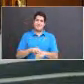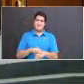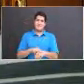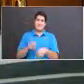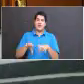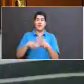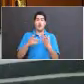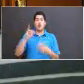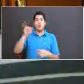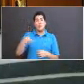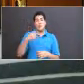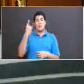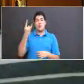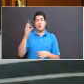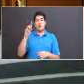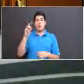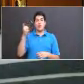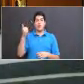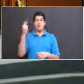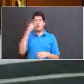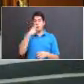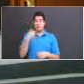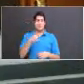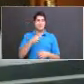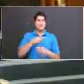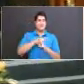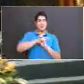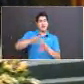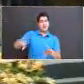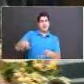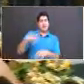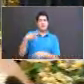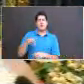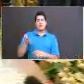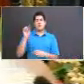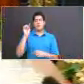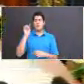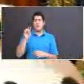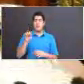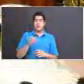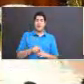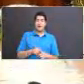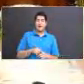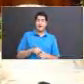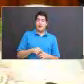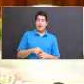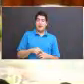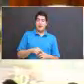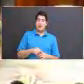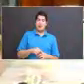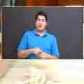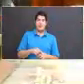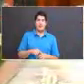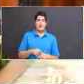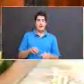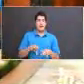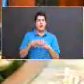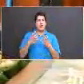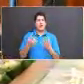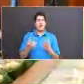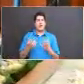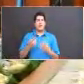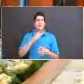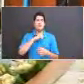Como Judas, ¿verdad? Reprendemos, ¿verdad? Pero Judas, hermano, Judas, mire lo que empezó a hacer. ¿Cómo sería